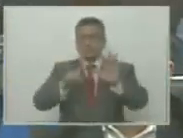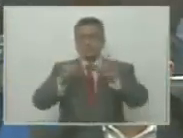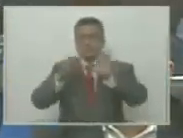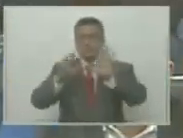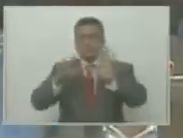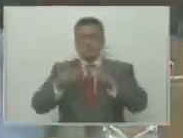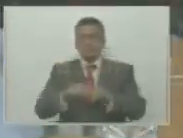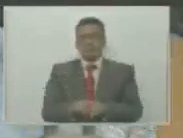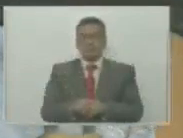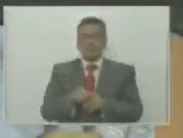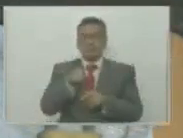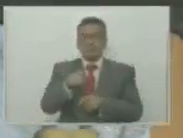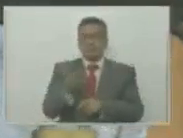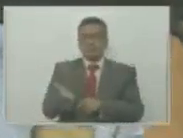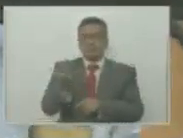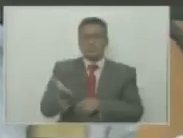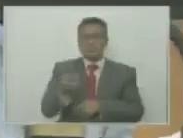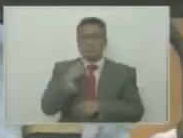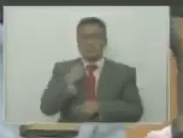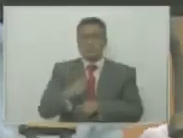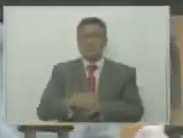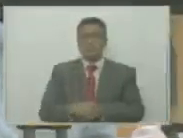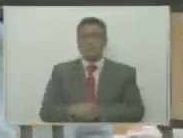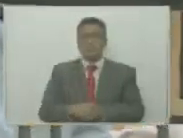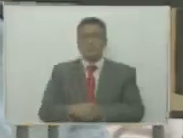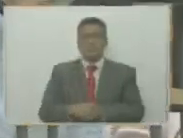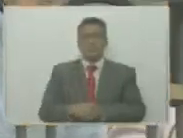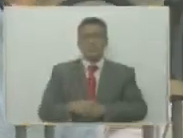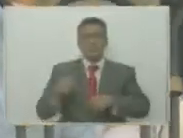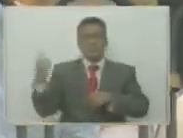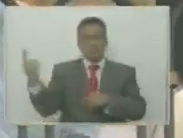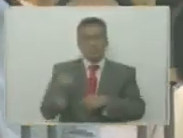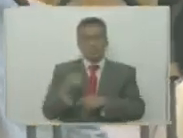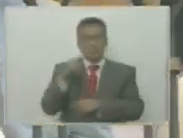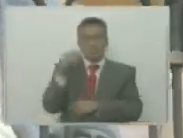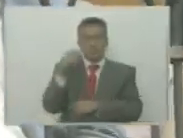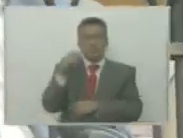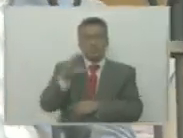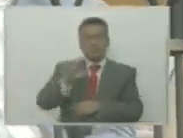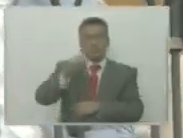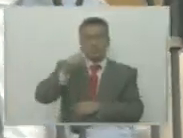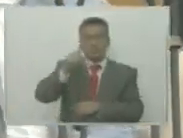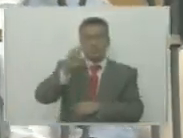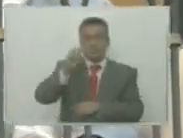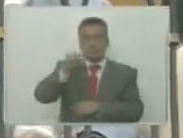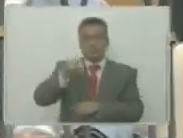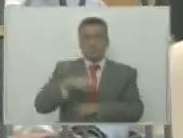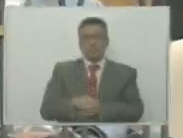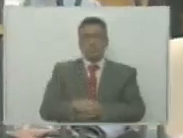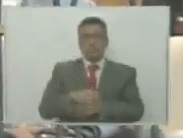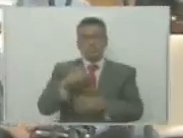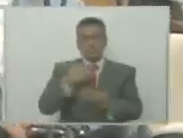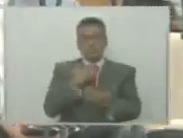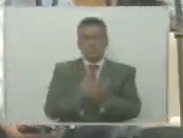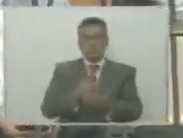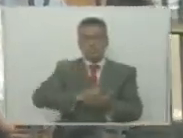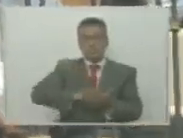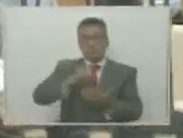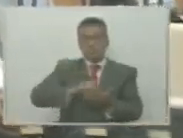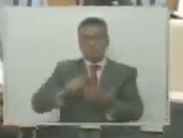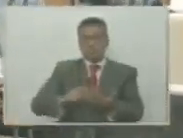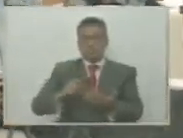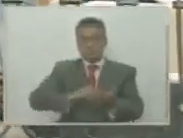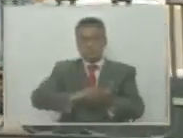1568. Aquí es importante resaltar que desde la llegada de Colón hasta la firma del Acta